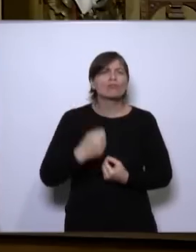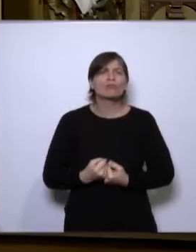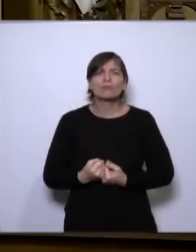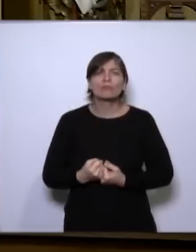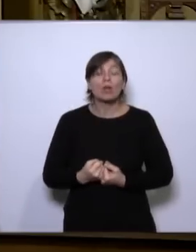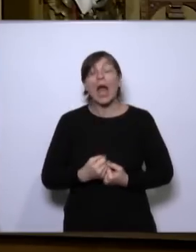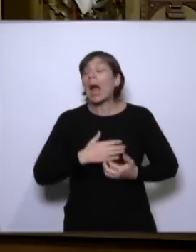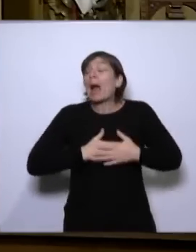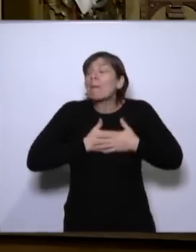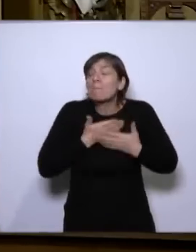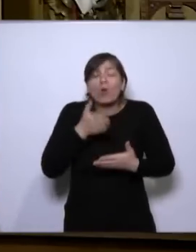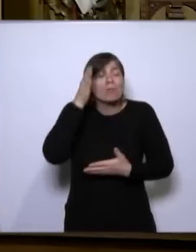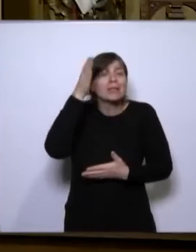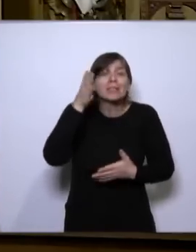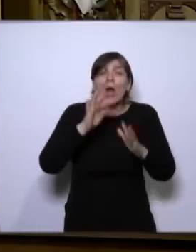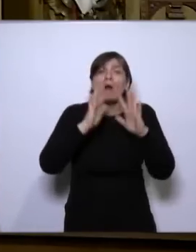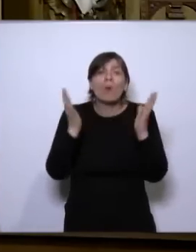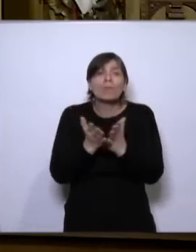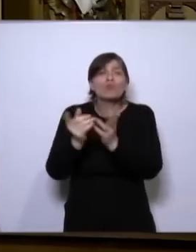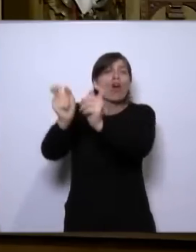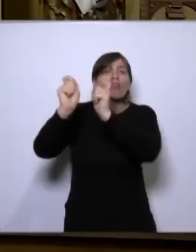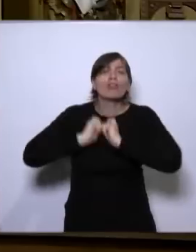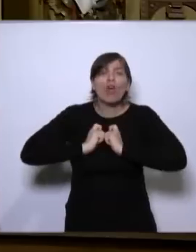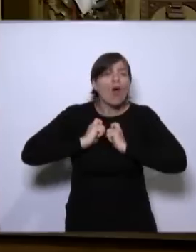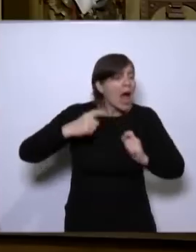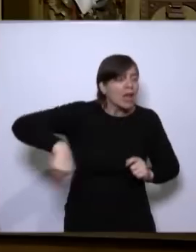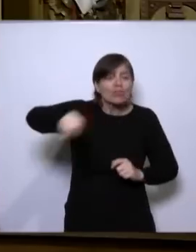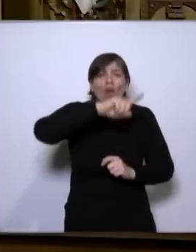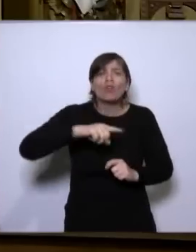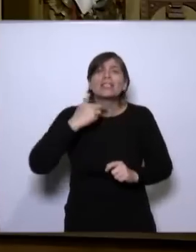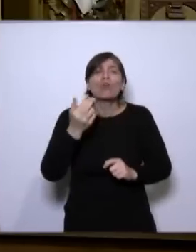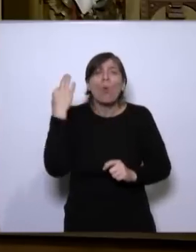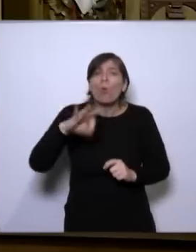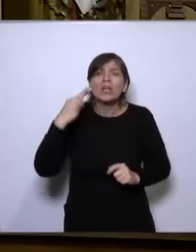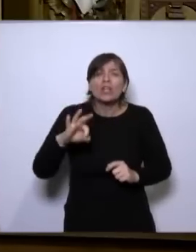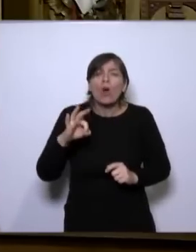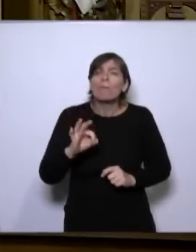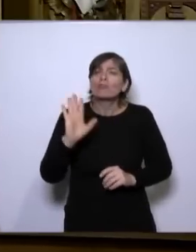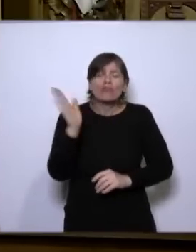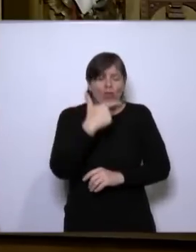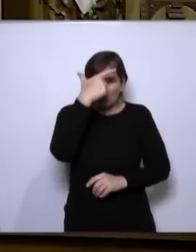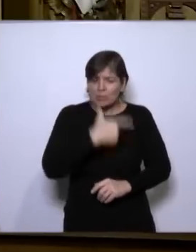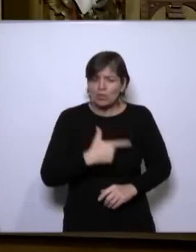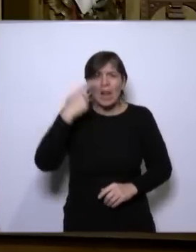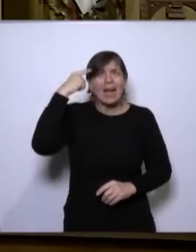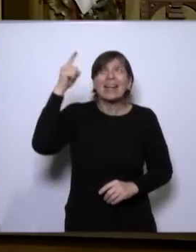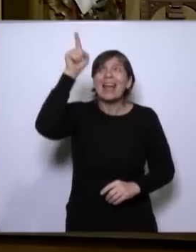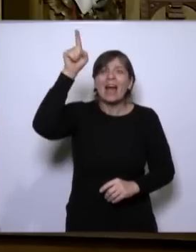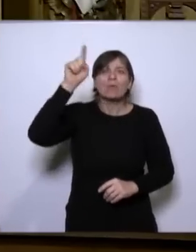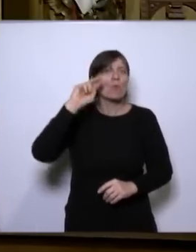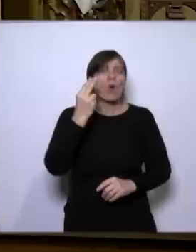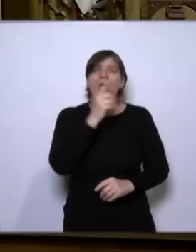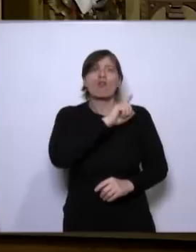Dios amó tanto al mundo que entregó a su Hijo único para que todo el que cree en Él no